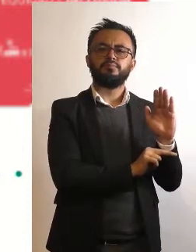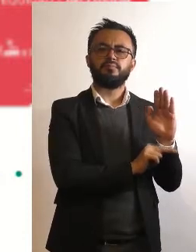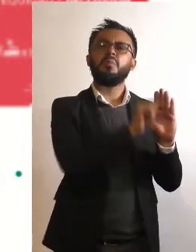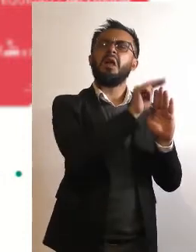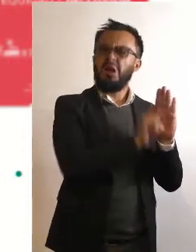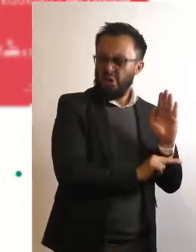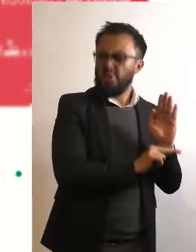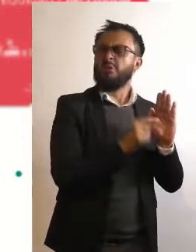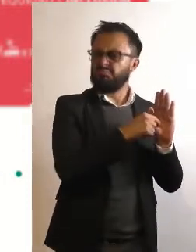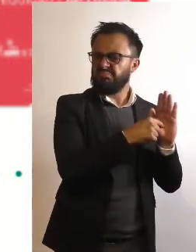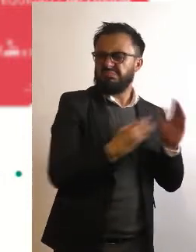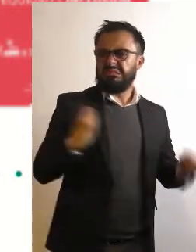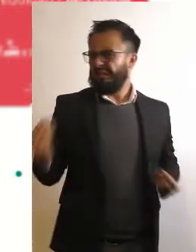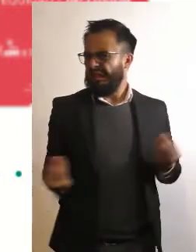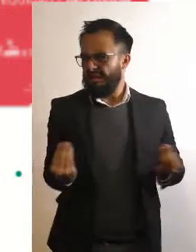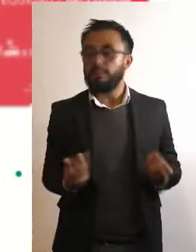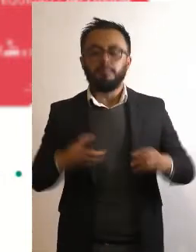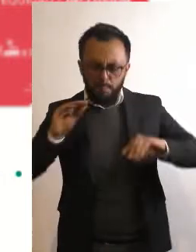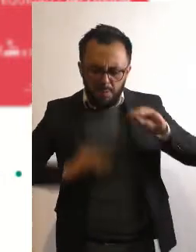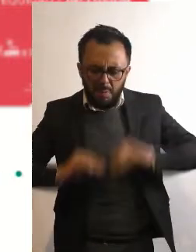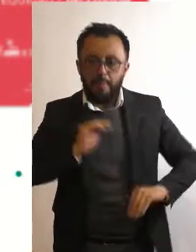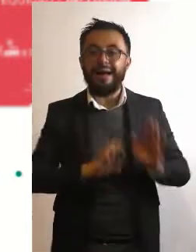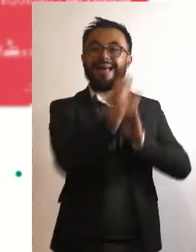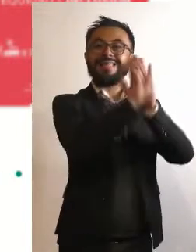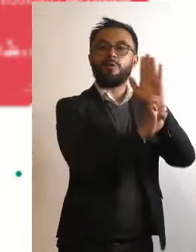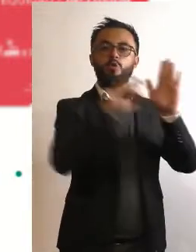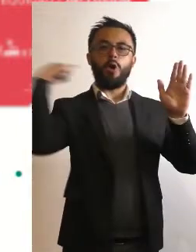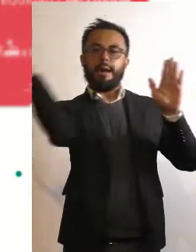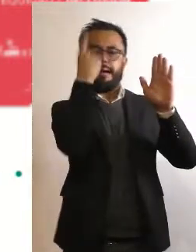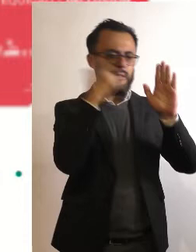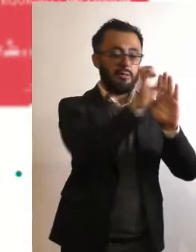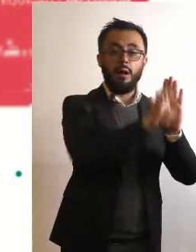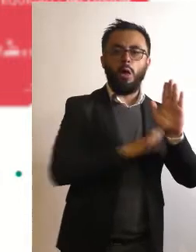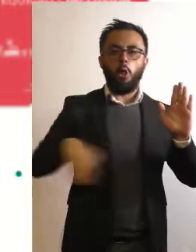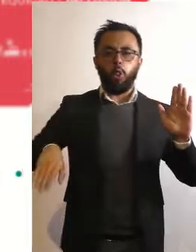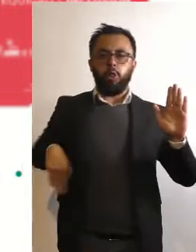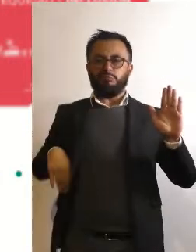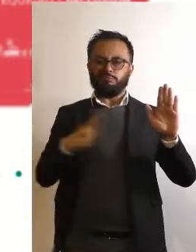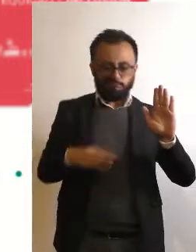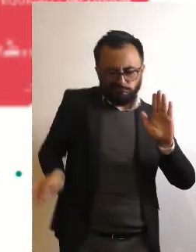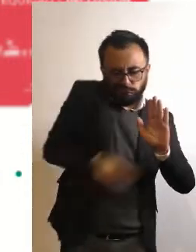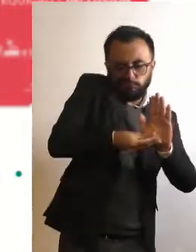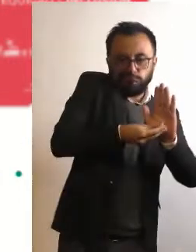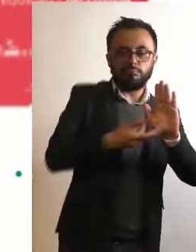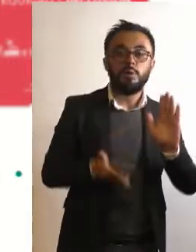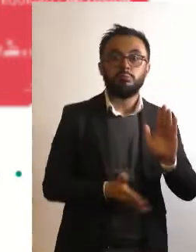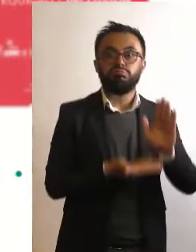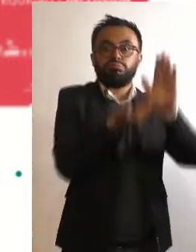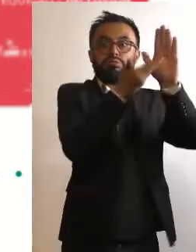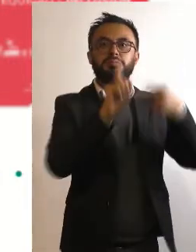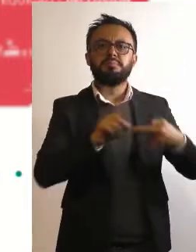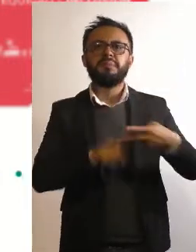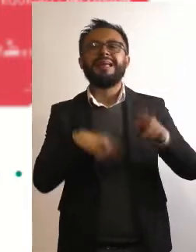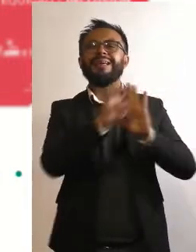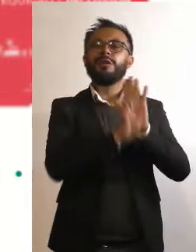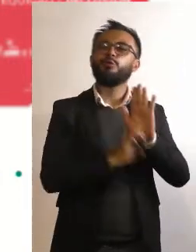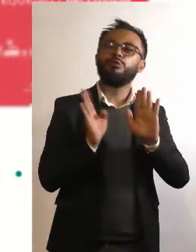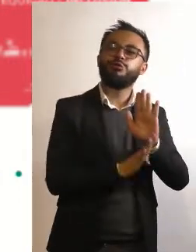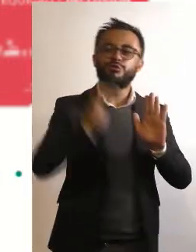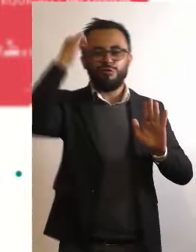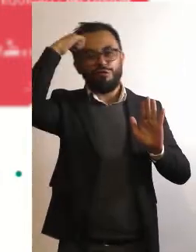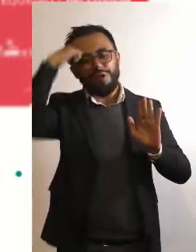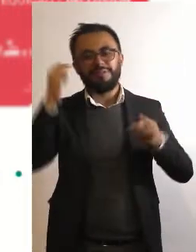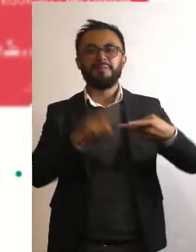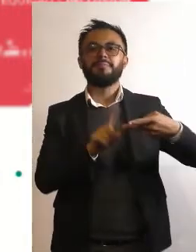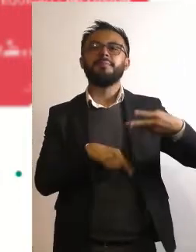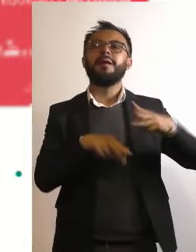y reglamentos. Es así como se actualizó el Estatuto General, el Estatuto Docente, el Reglamento de Posgrados, el